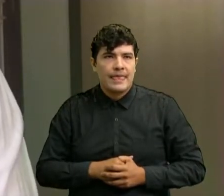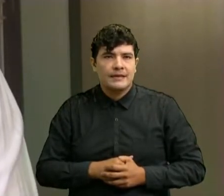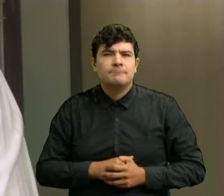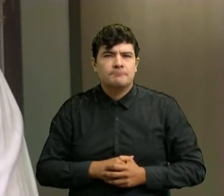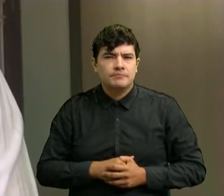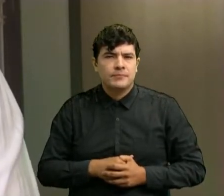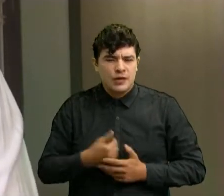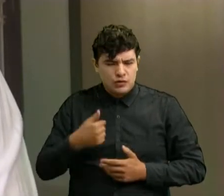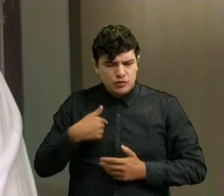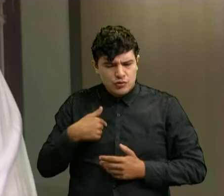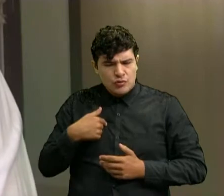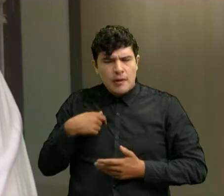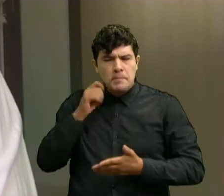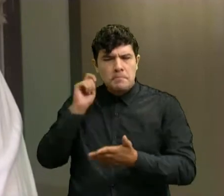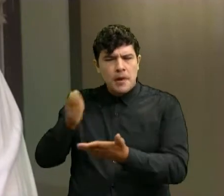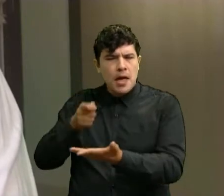no?